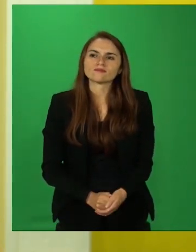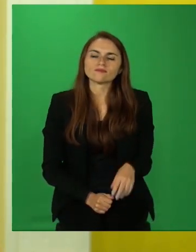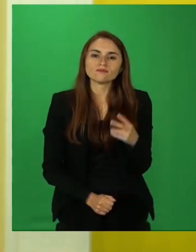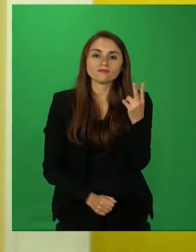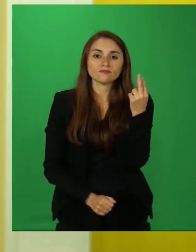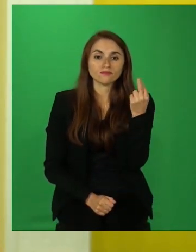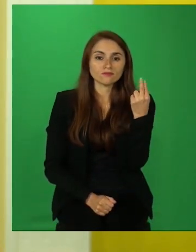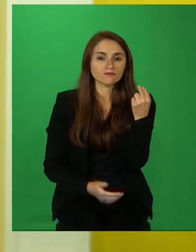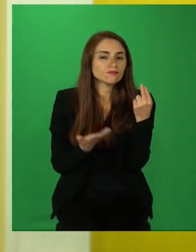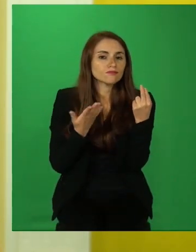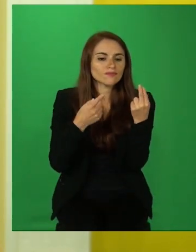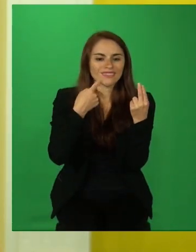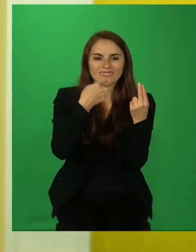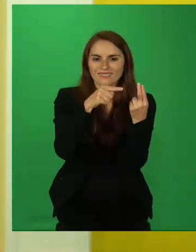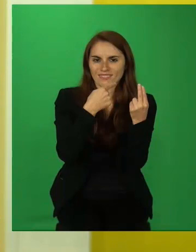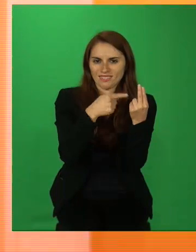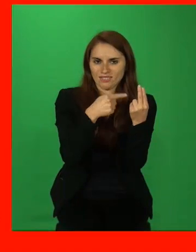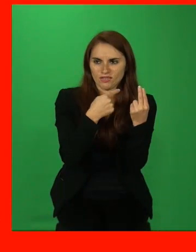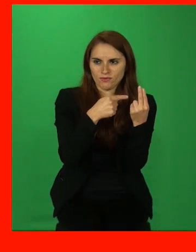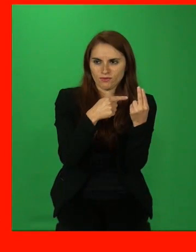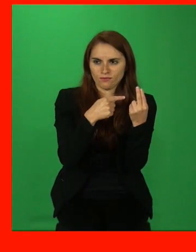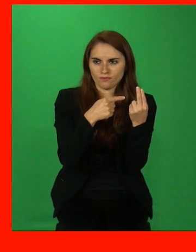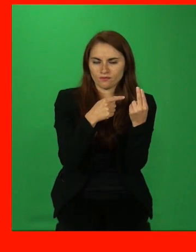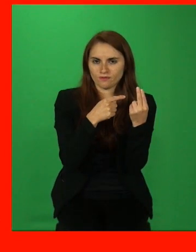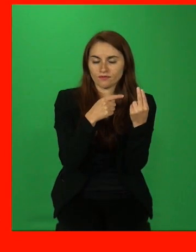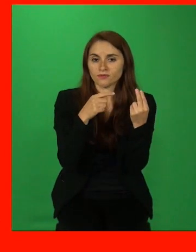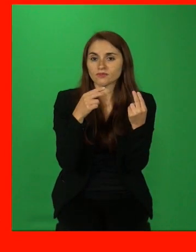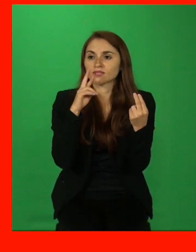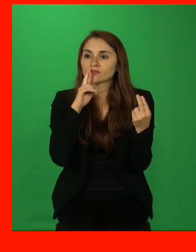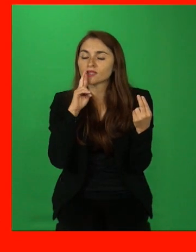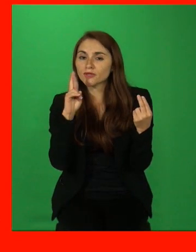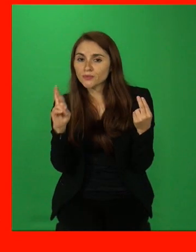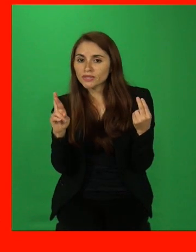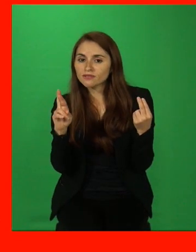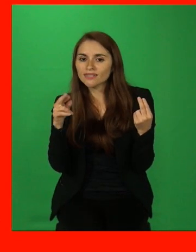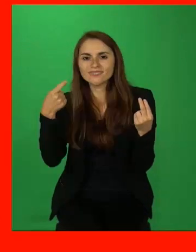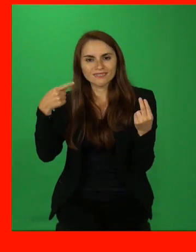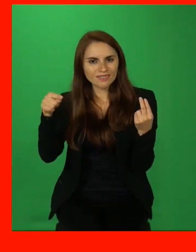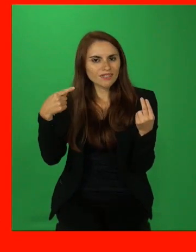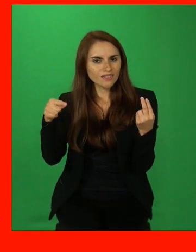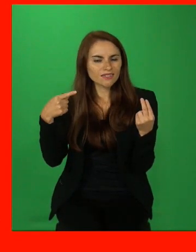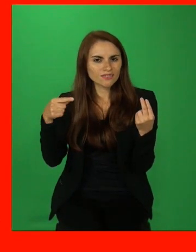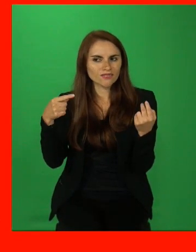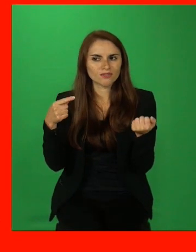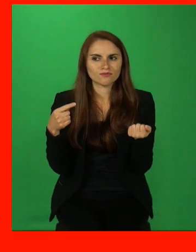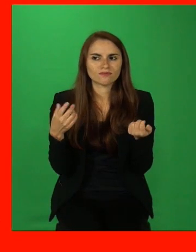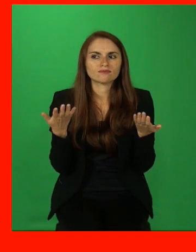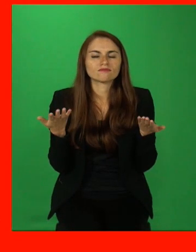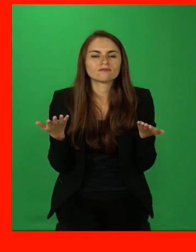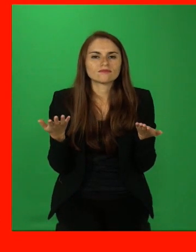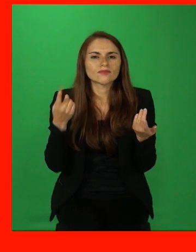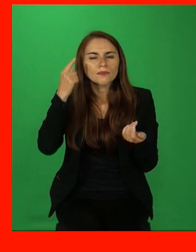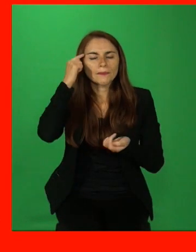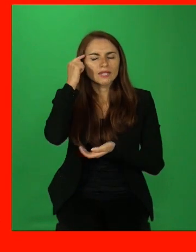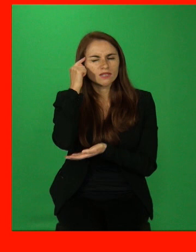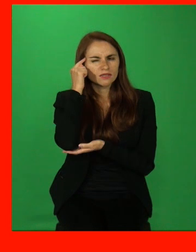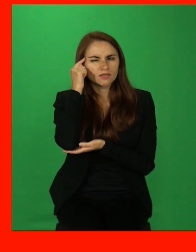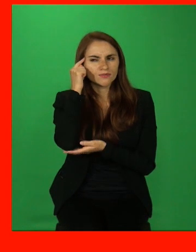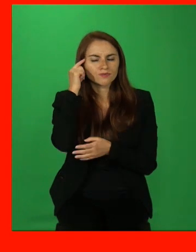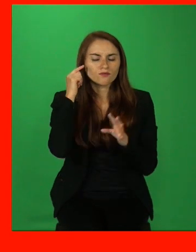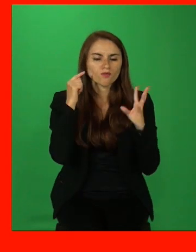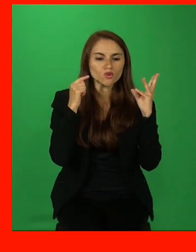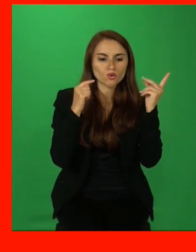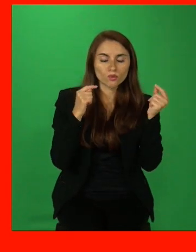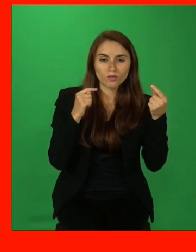12 es negativo y que nuestro resultado es negativo entonces tú tienes que pensar un